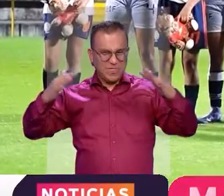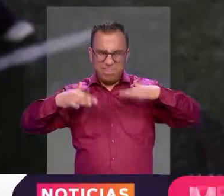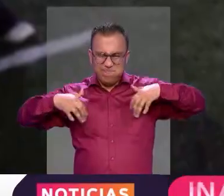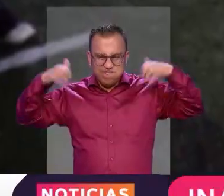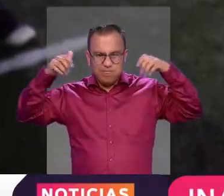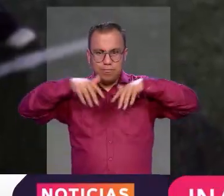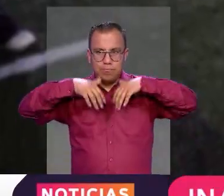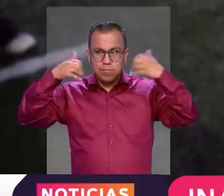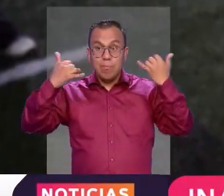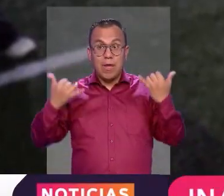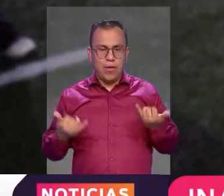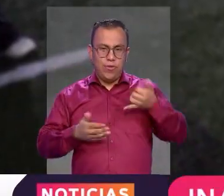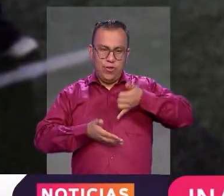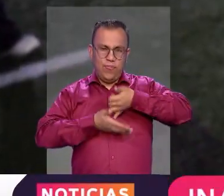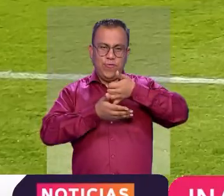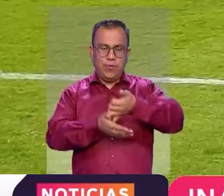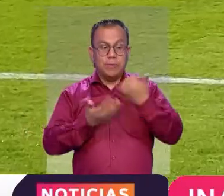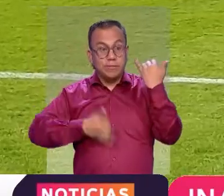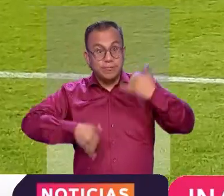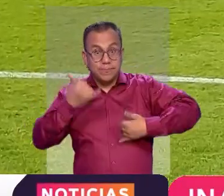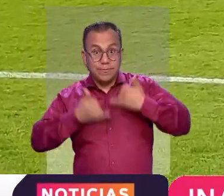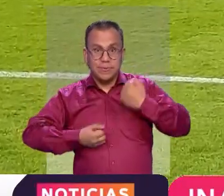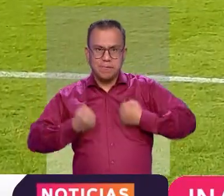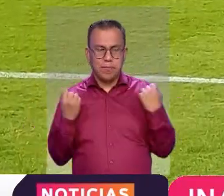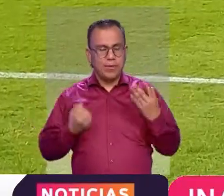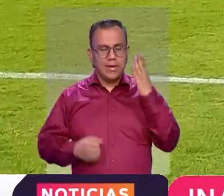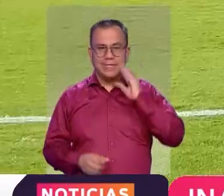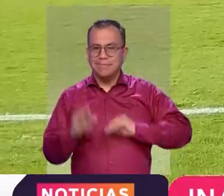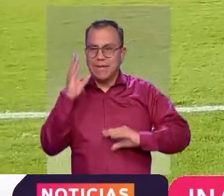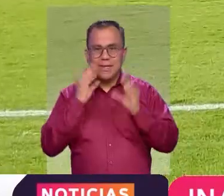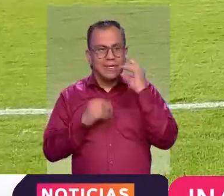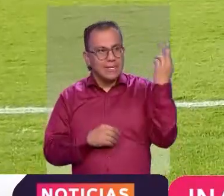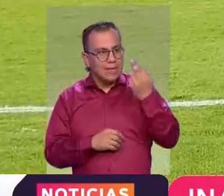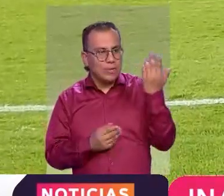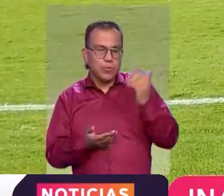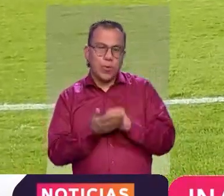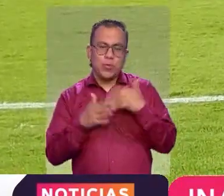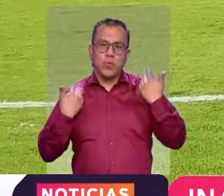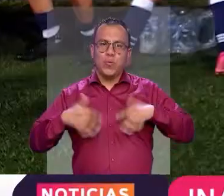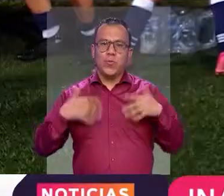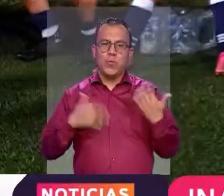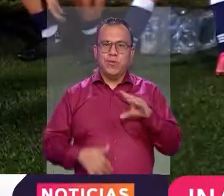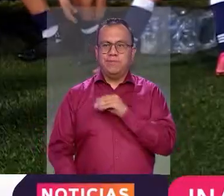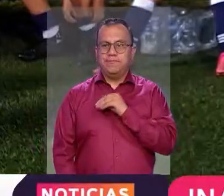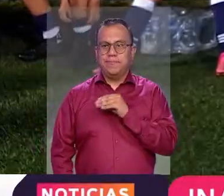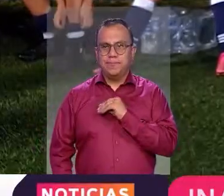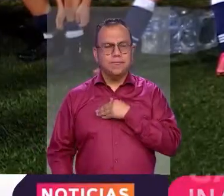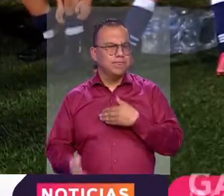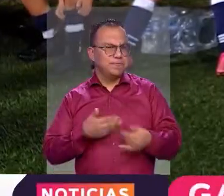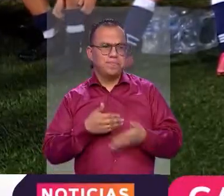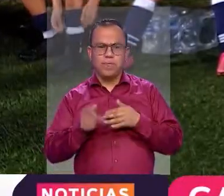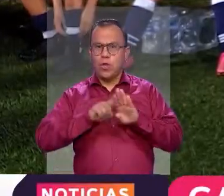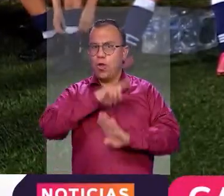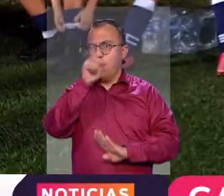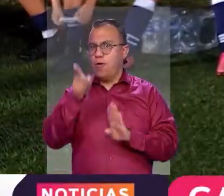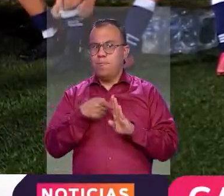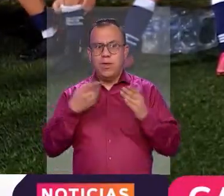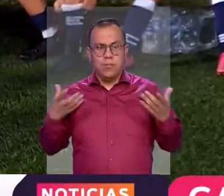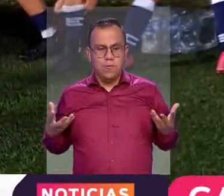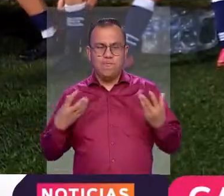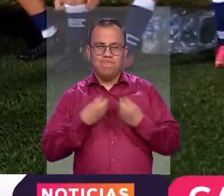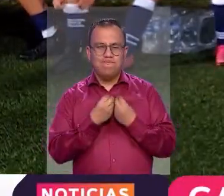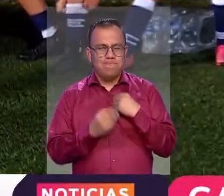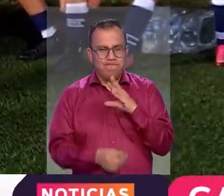segunda edición y para las futbolistas de la capital repetir esta experiencia es gratificante nos dejó totalmente